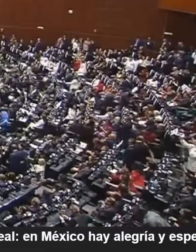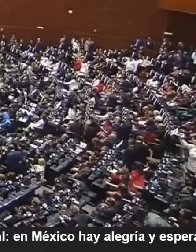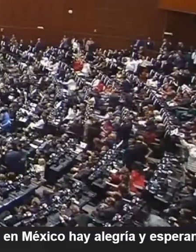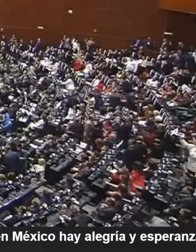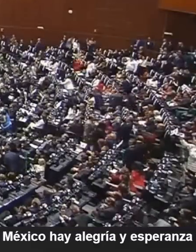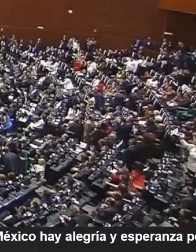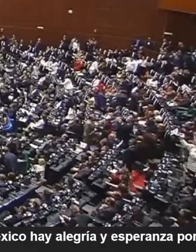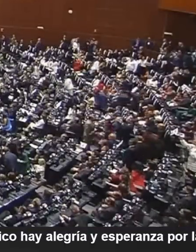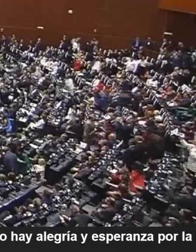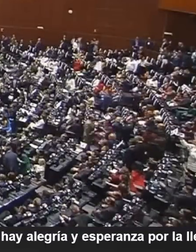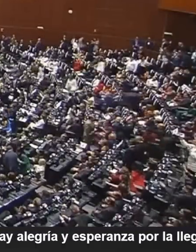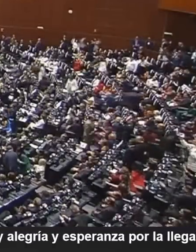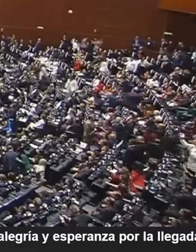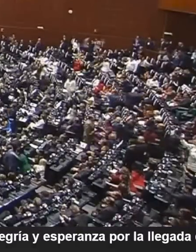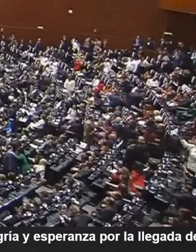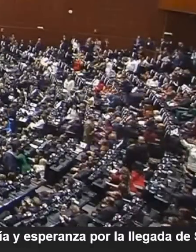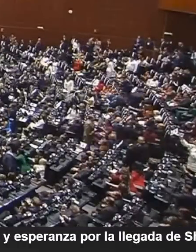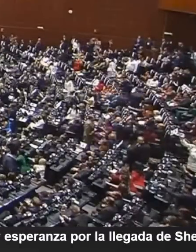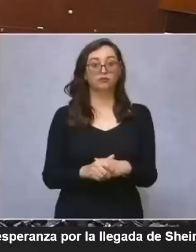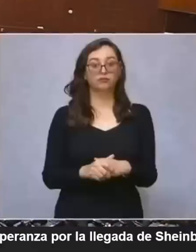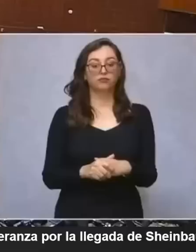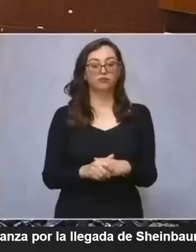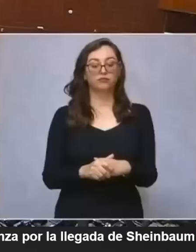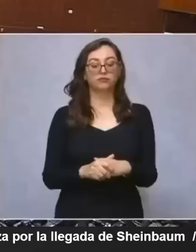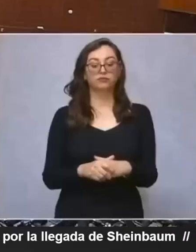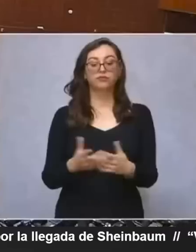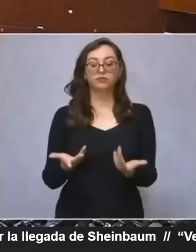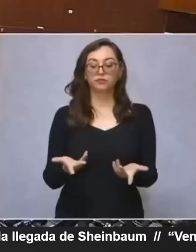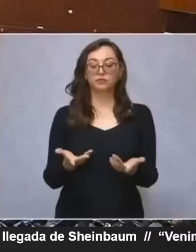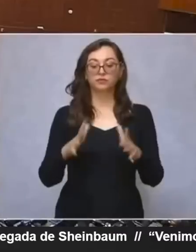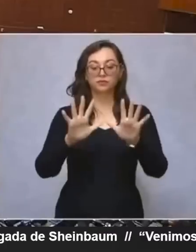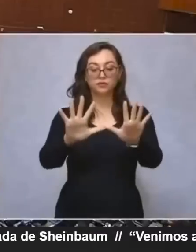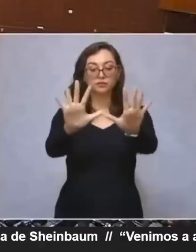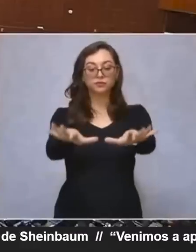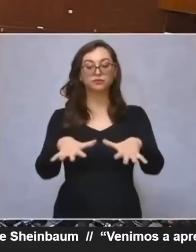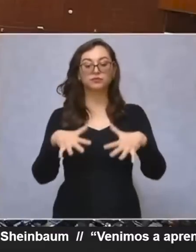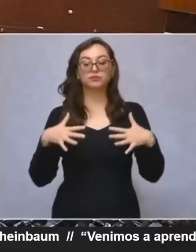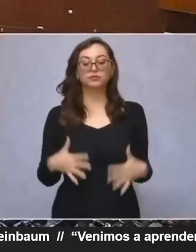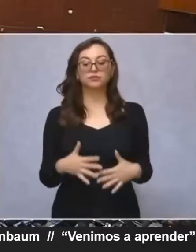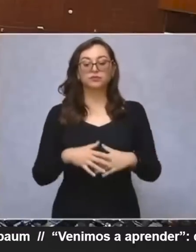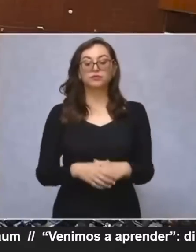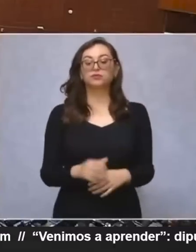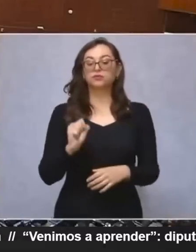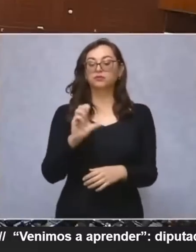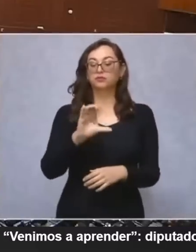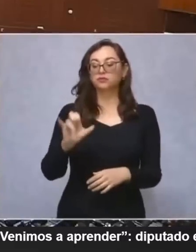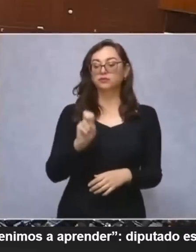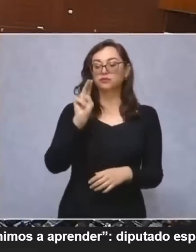Honorable Congreso de la Unión, Suprema Corte de Justicia de la Nación,